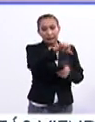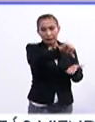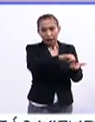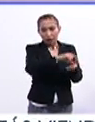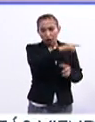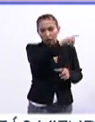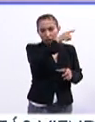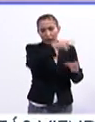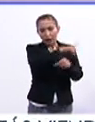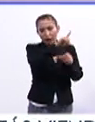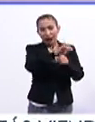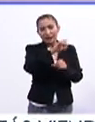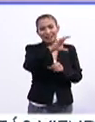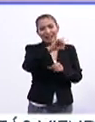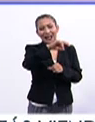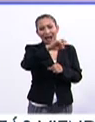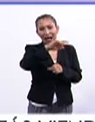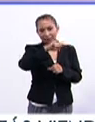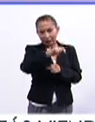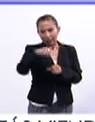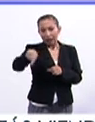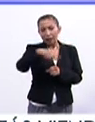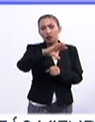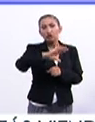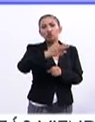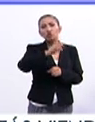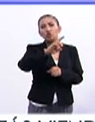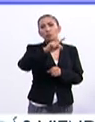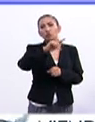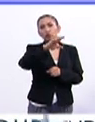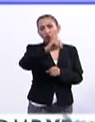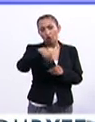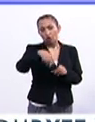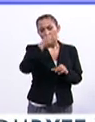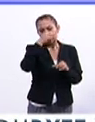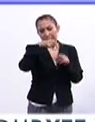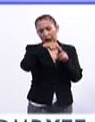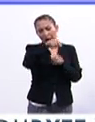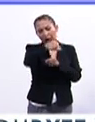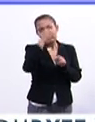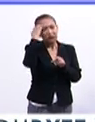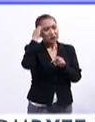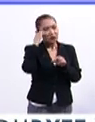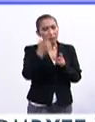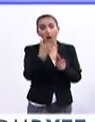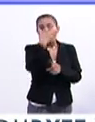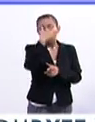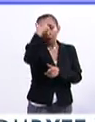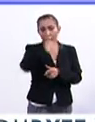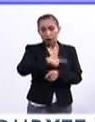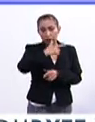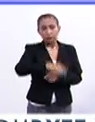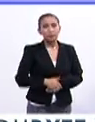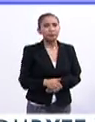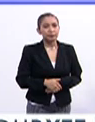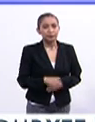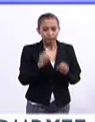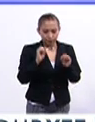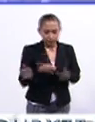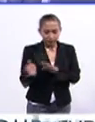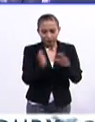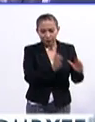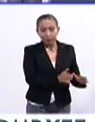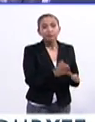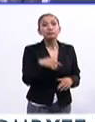el centro nacional de las artes en el senado tiene estacionalidad de las 8 de la noche a las 8